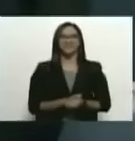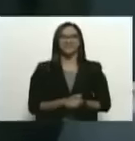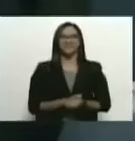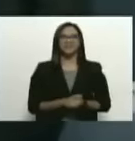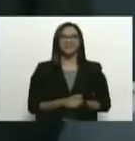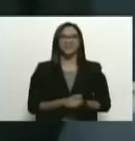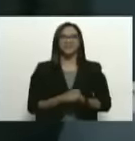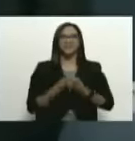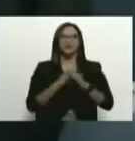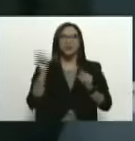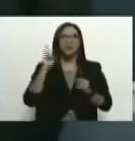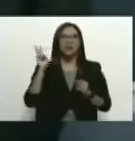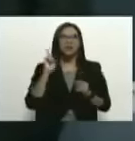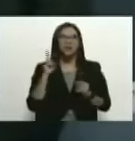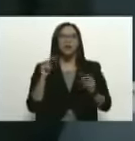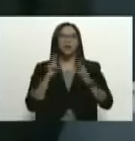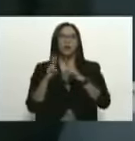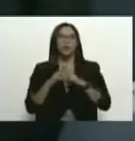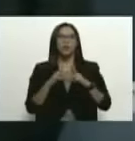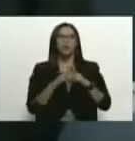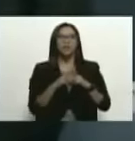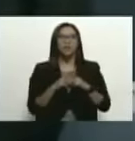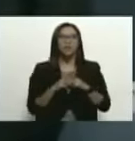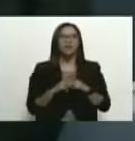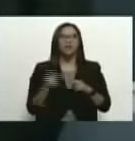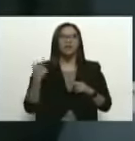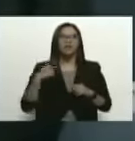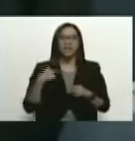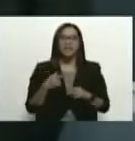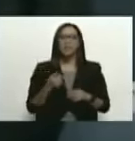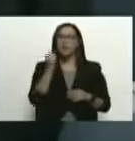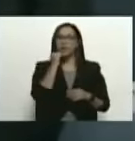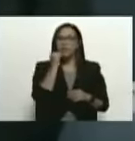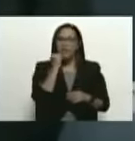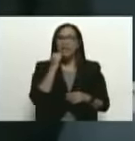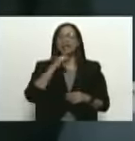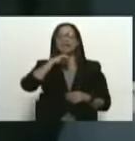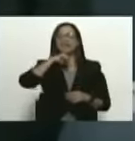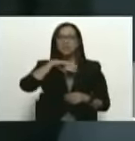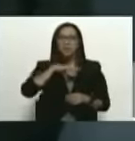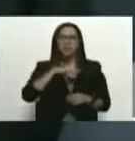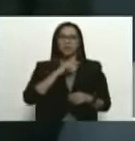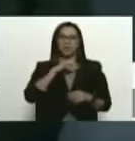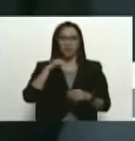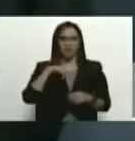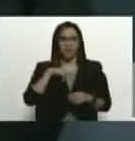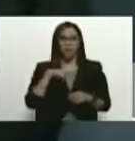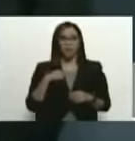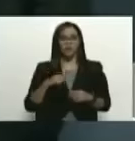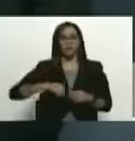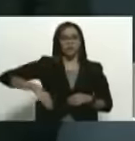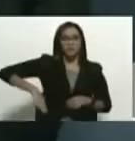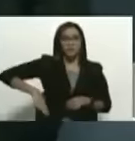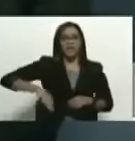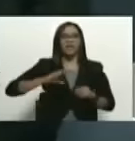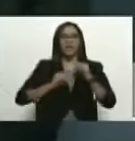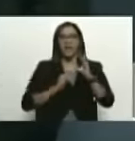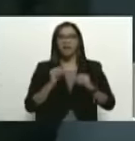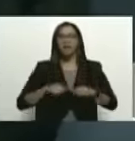los venezolanos conocemos que tenemos una reclamación histórica de nuestro territorio Esequibo que data de